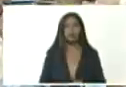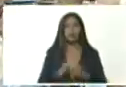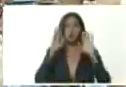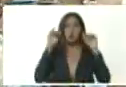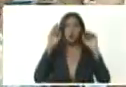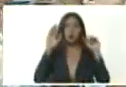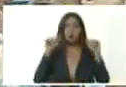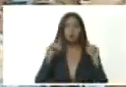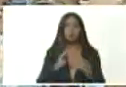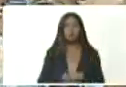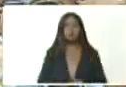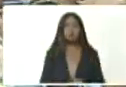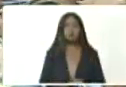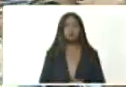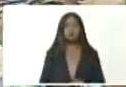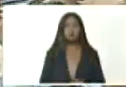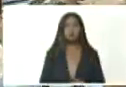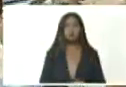pronto